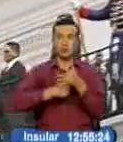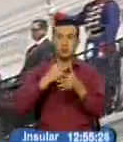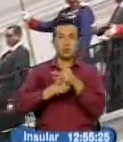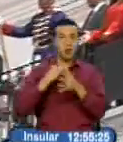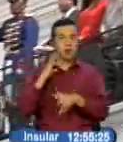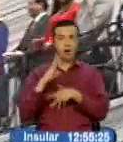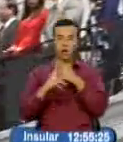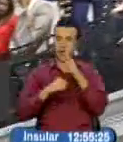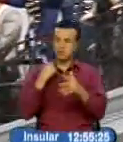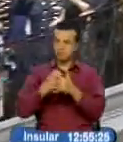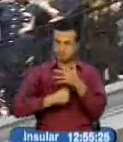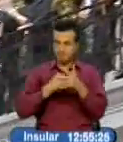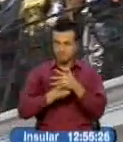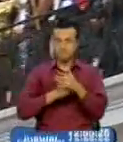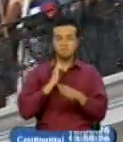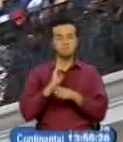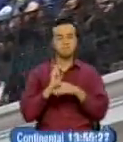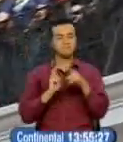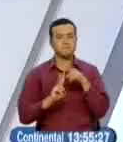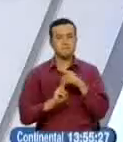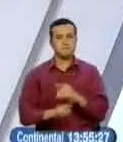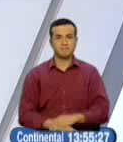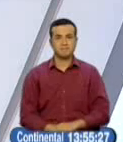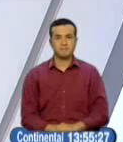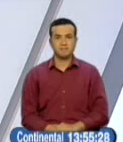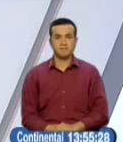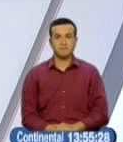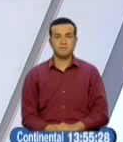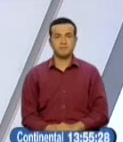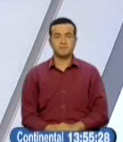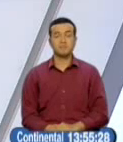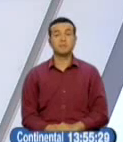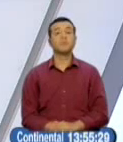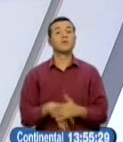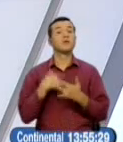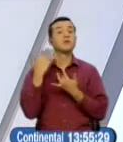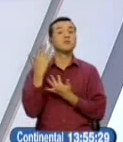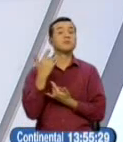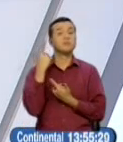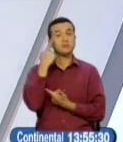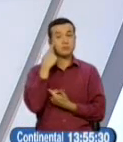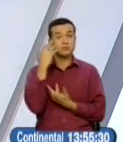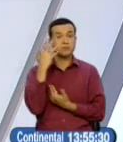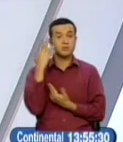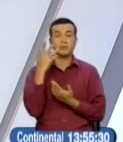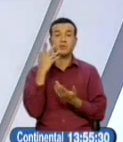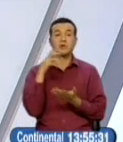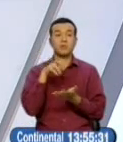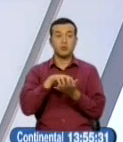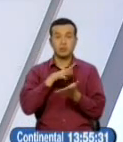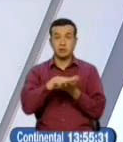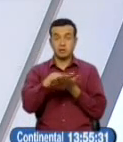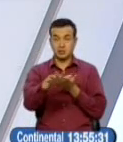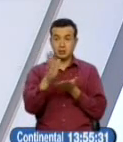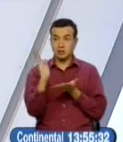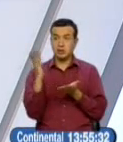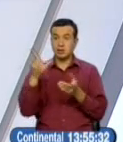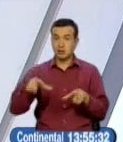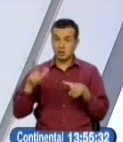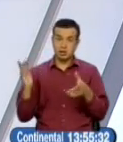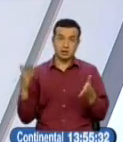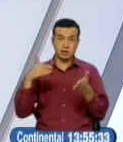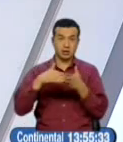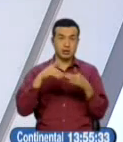la corrupción. Alec Llanos, Ecuador TV. Y hay gran expectativa en Los Ríos por la llegada del presidente Lenín Moreno para